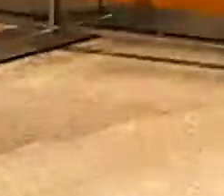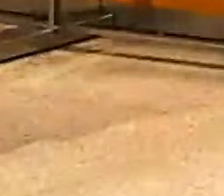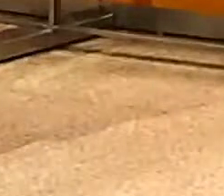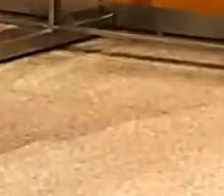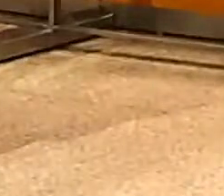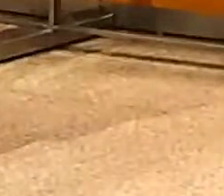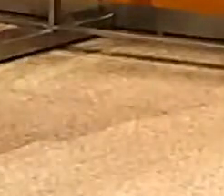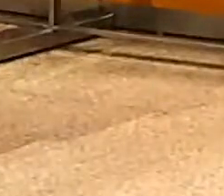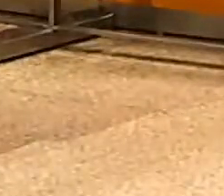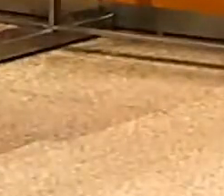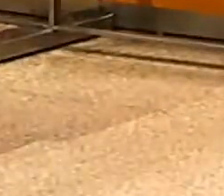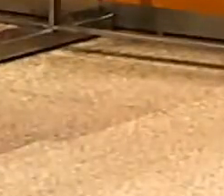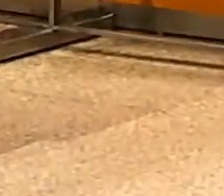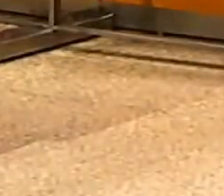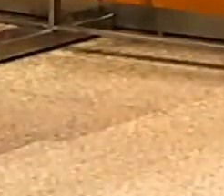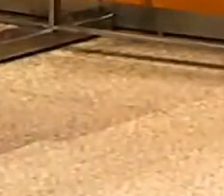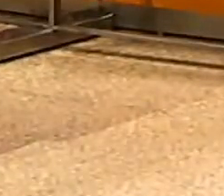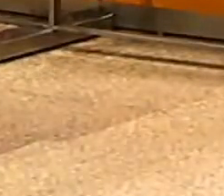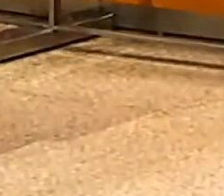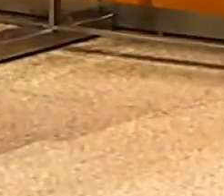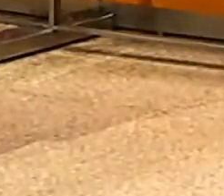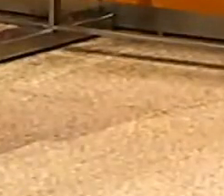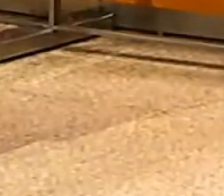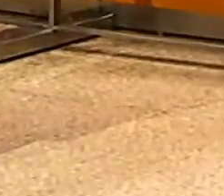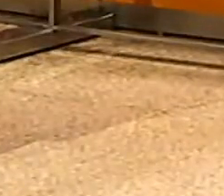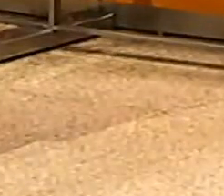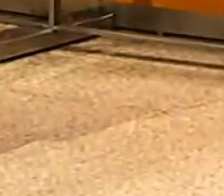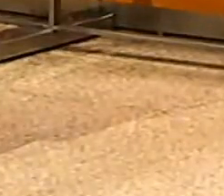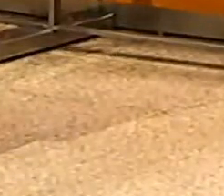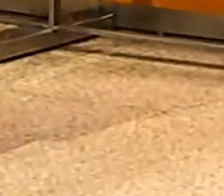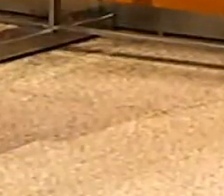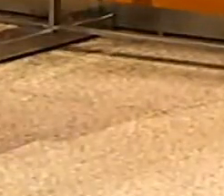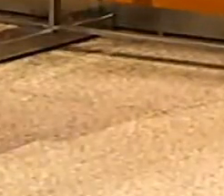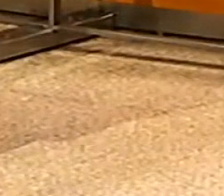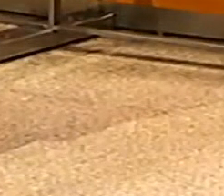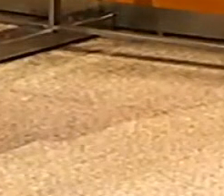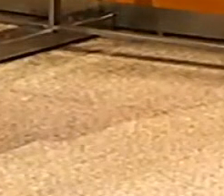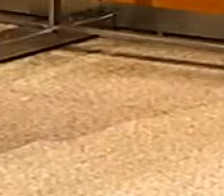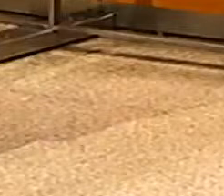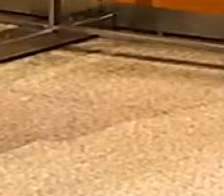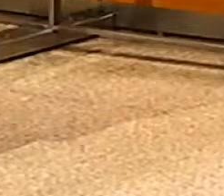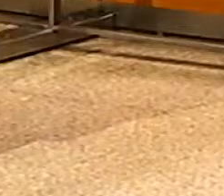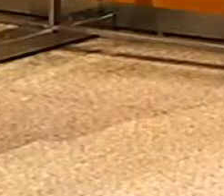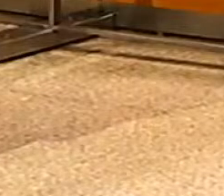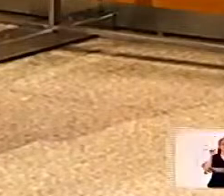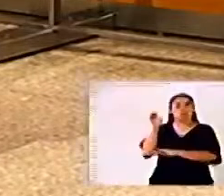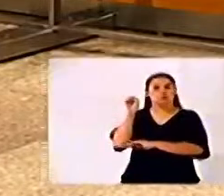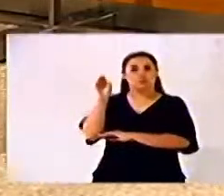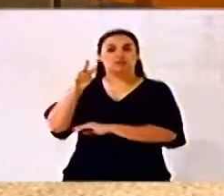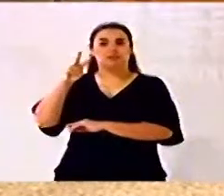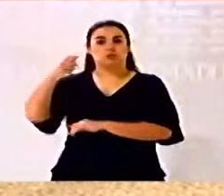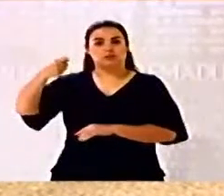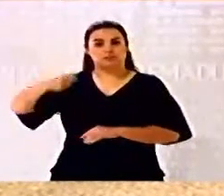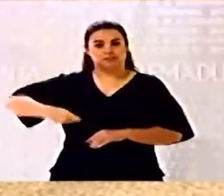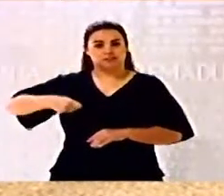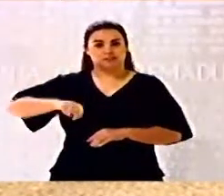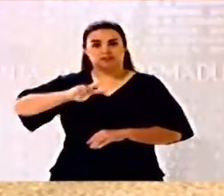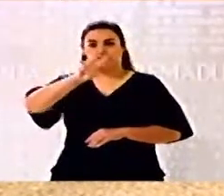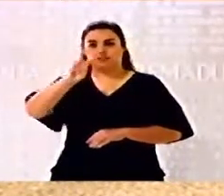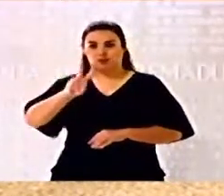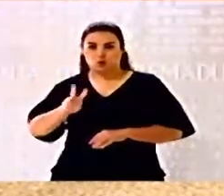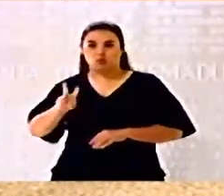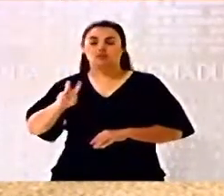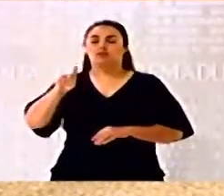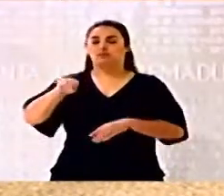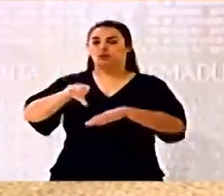Buenos días a todas y a todos. Gracias por acudir y por seguir la comparecencia de la Vicepresidencia Segunda